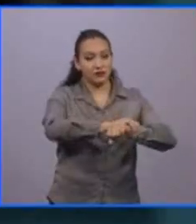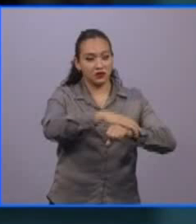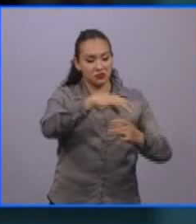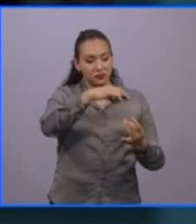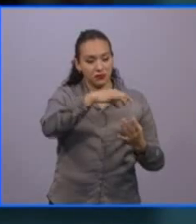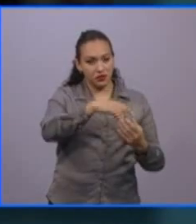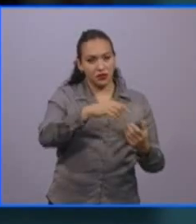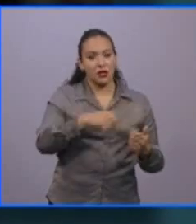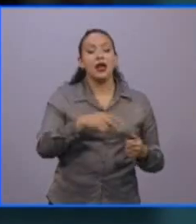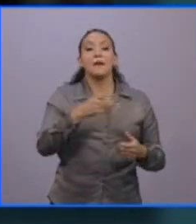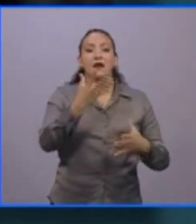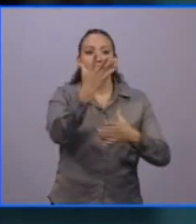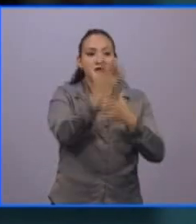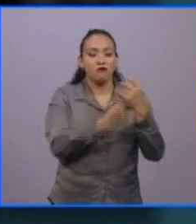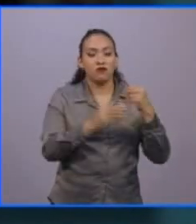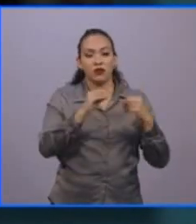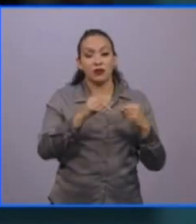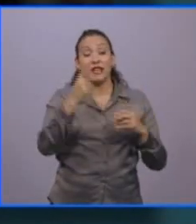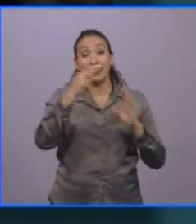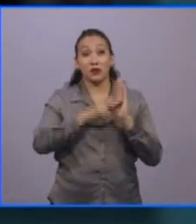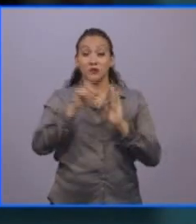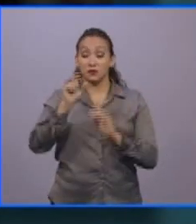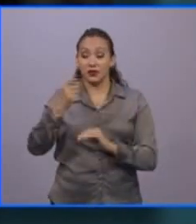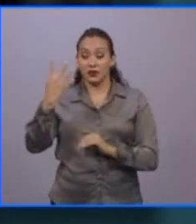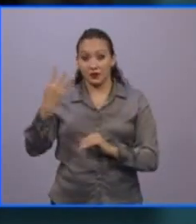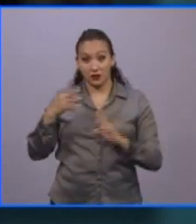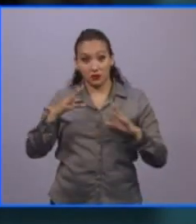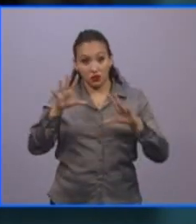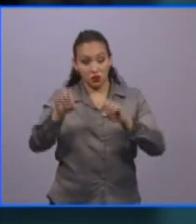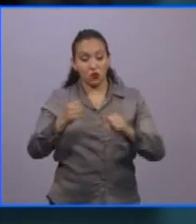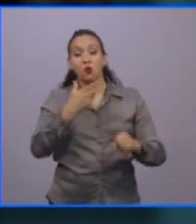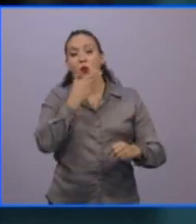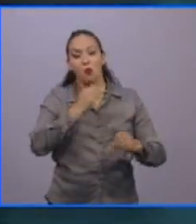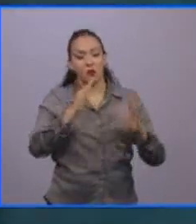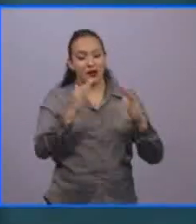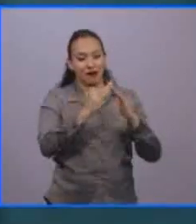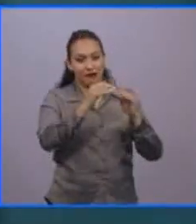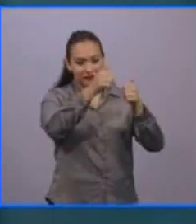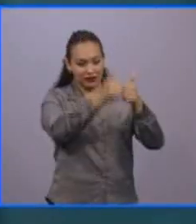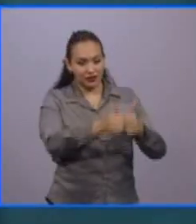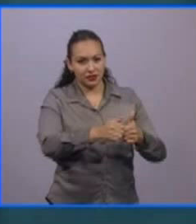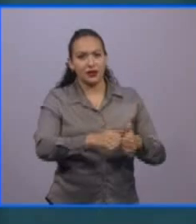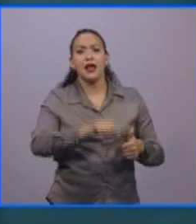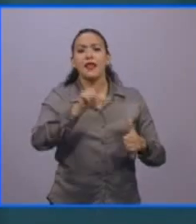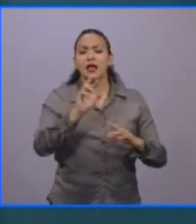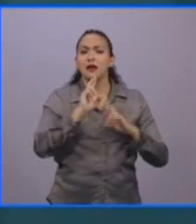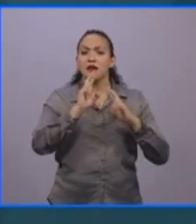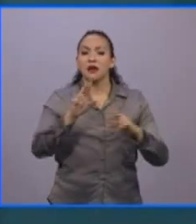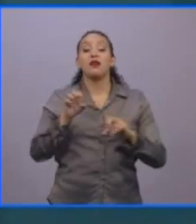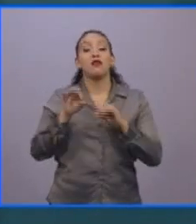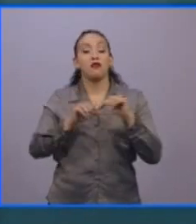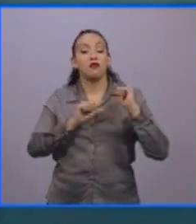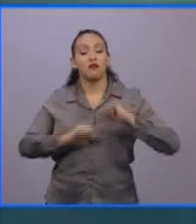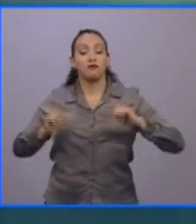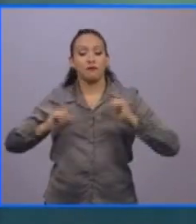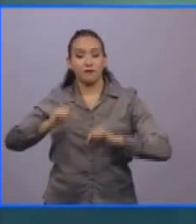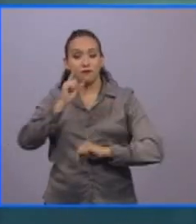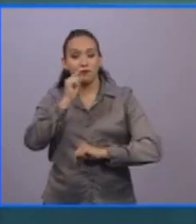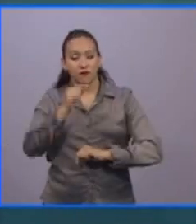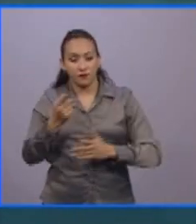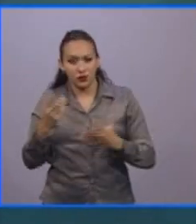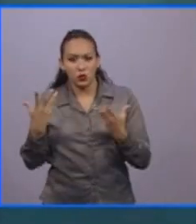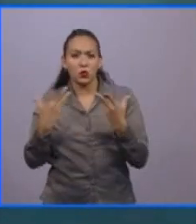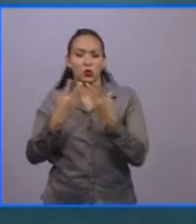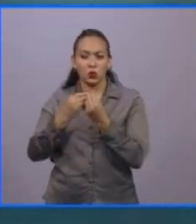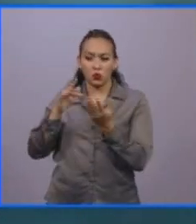el posible riesgo de fuga y la gravedad de los hechos imputados. Una vez conocida la resolución, la Fiscalía General de la República, con